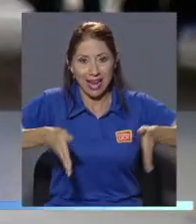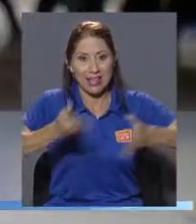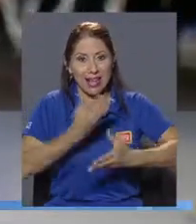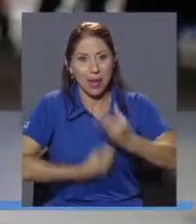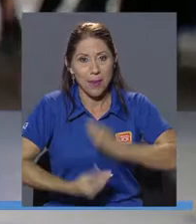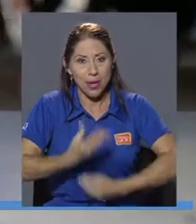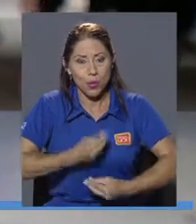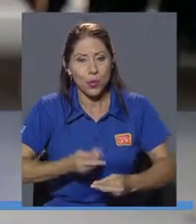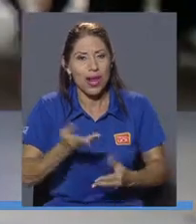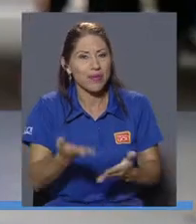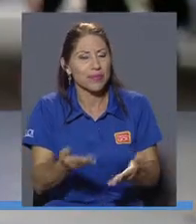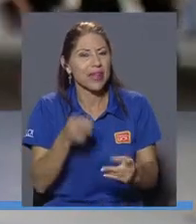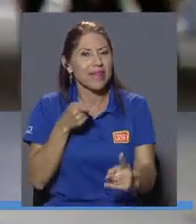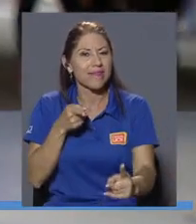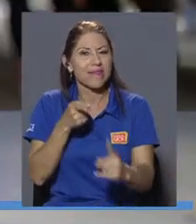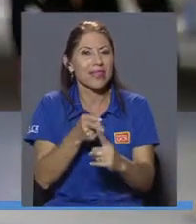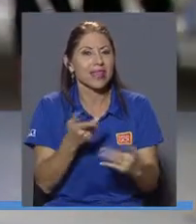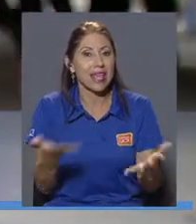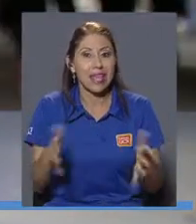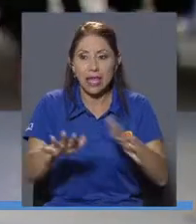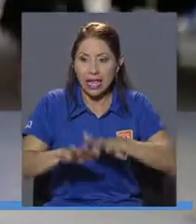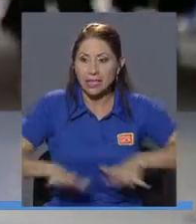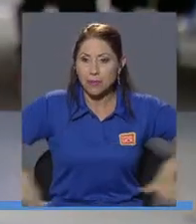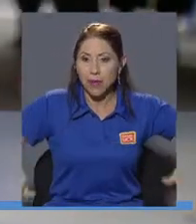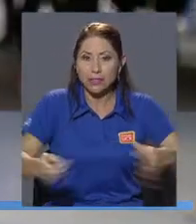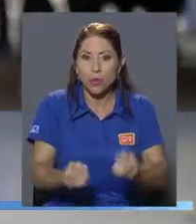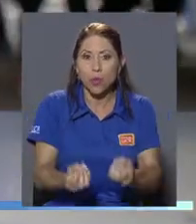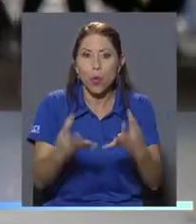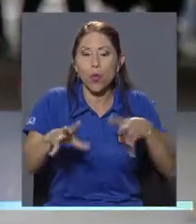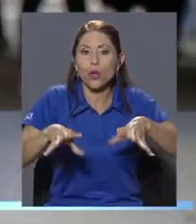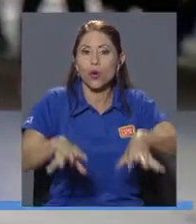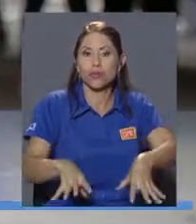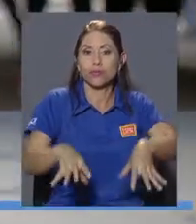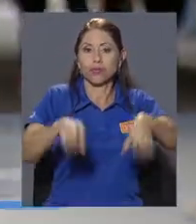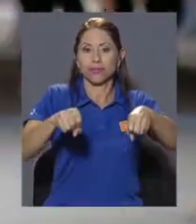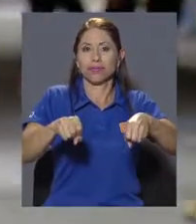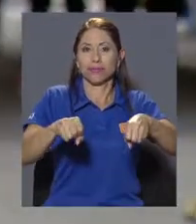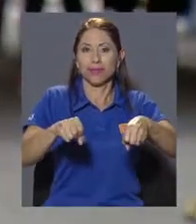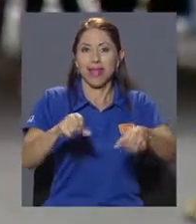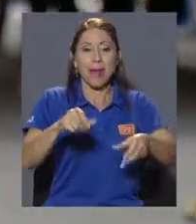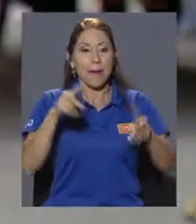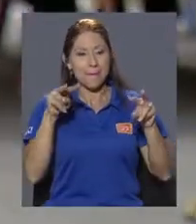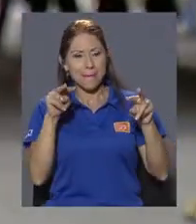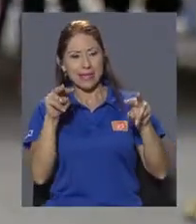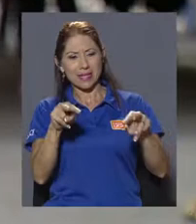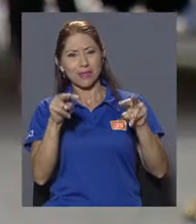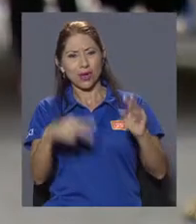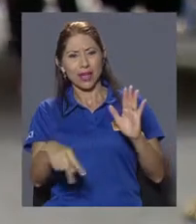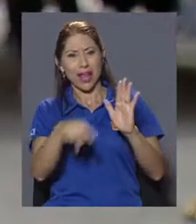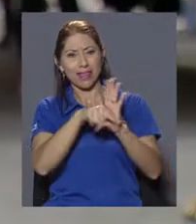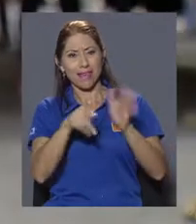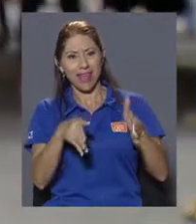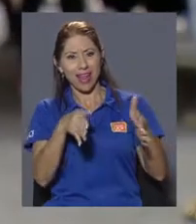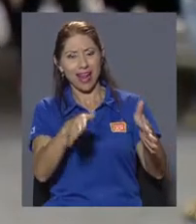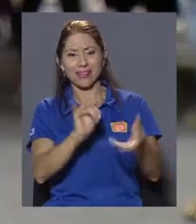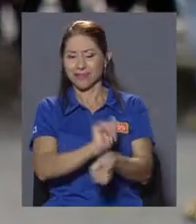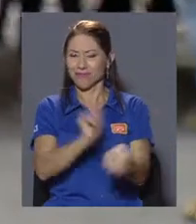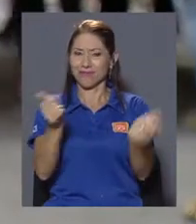fin de apropiarse un poco del espacio público y cambiar esa percepción negativa que se tiene de la Calle de la